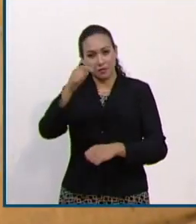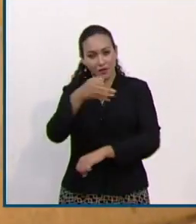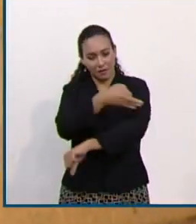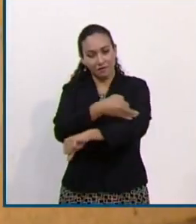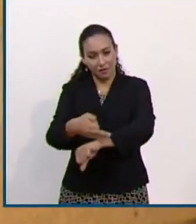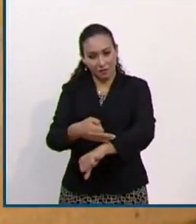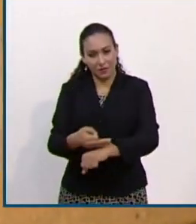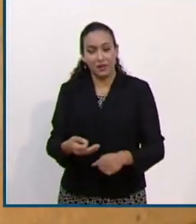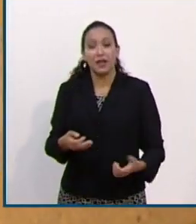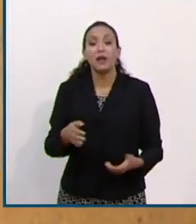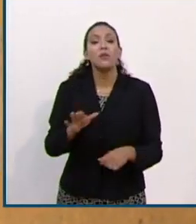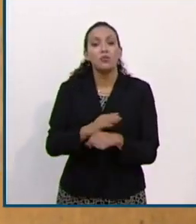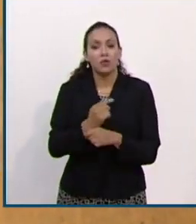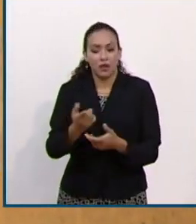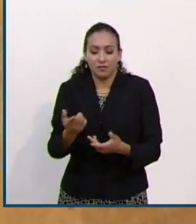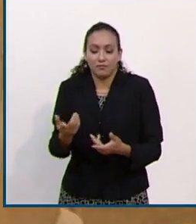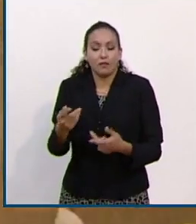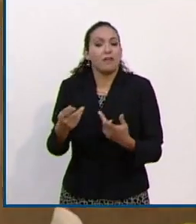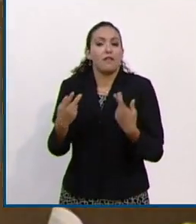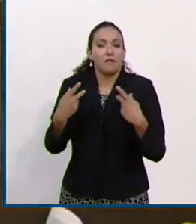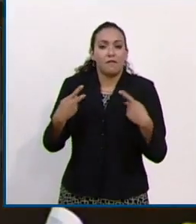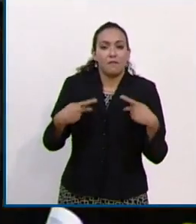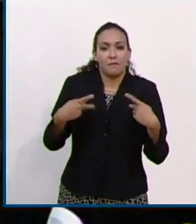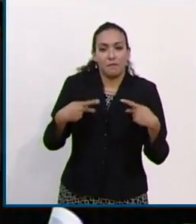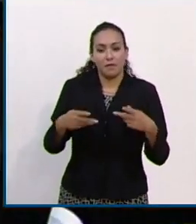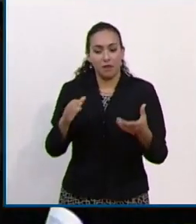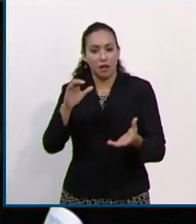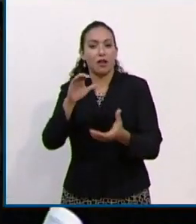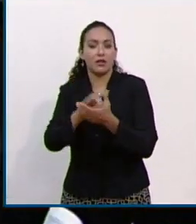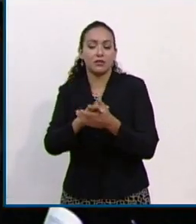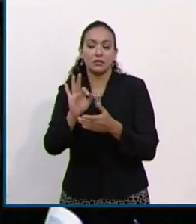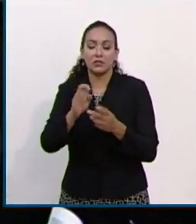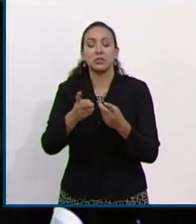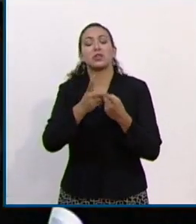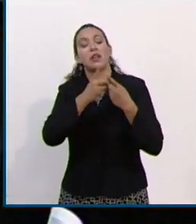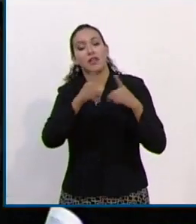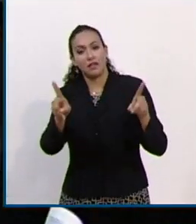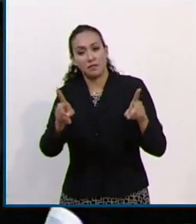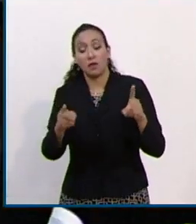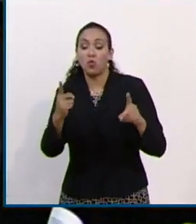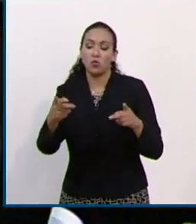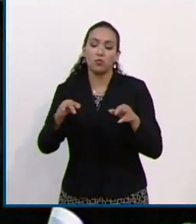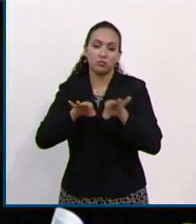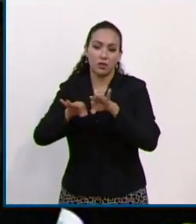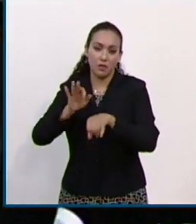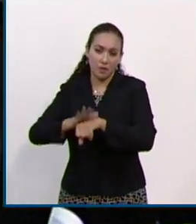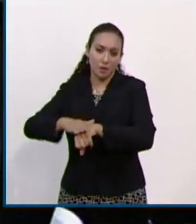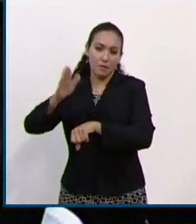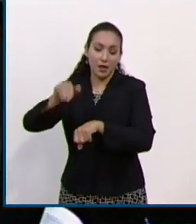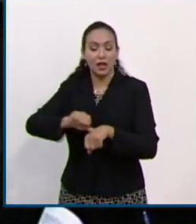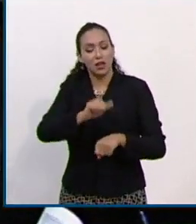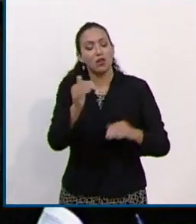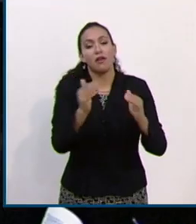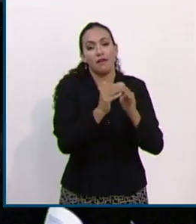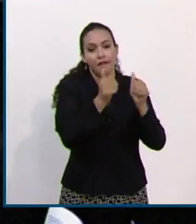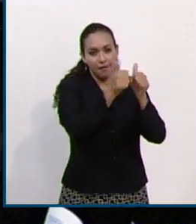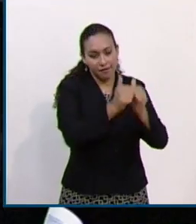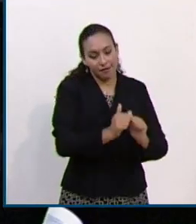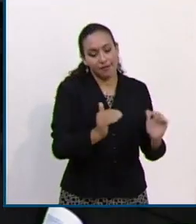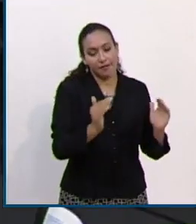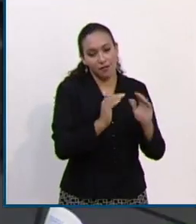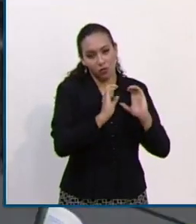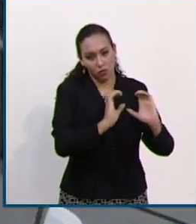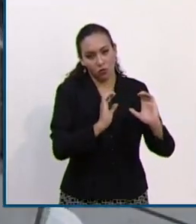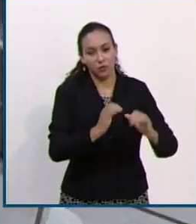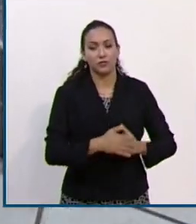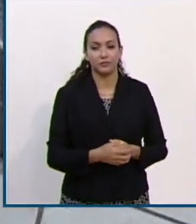subsanar el desequilibrio patrimonial generado por el hecho de que uno de los cónyuges asumió en mayor medida el trabajo doméstico y de cuidado.